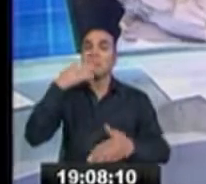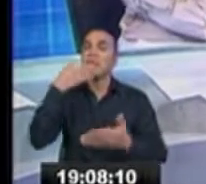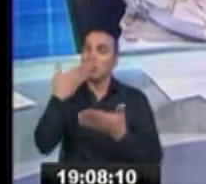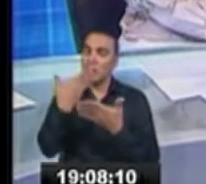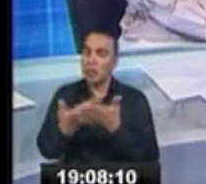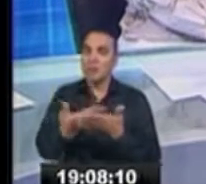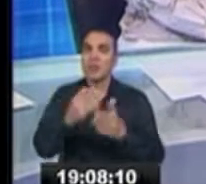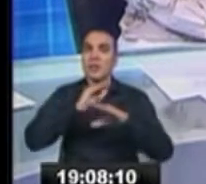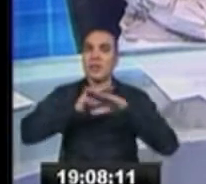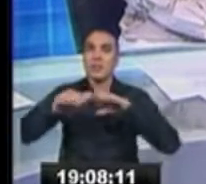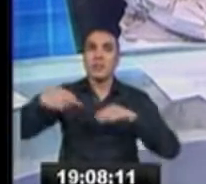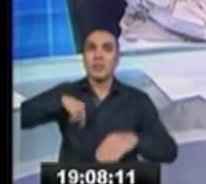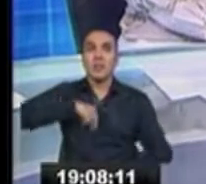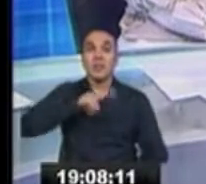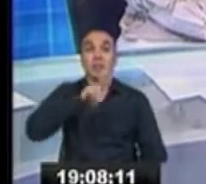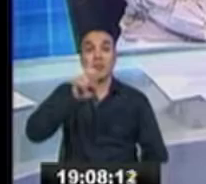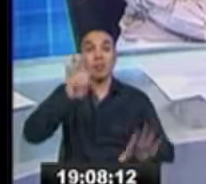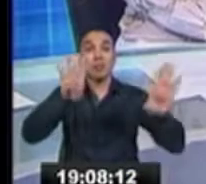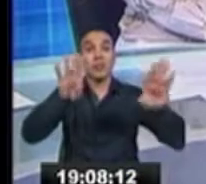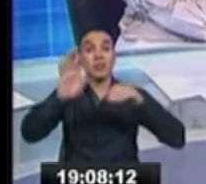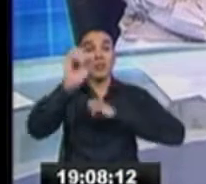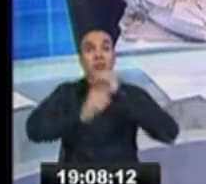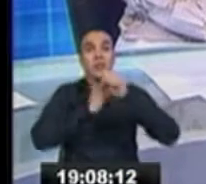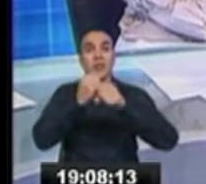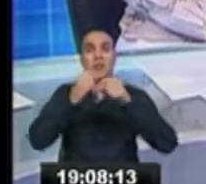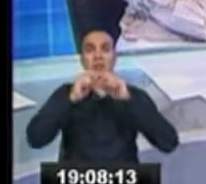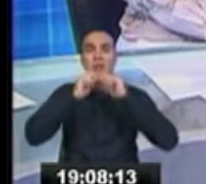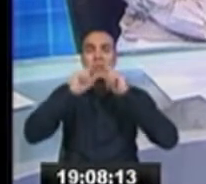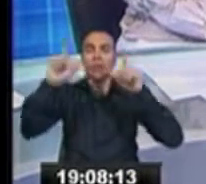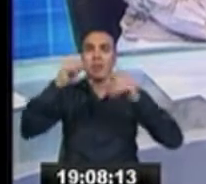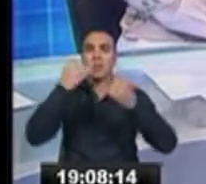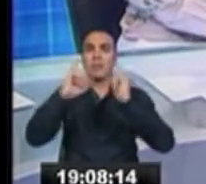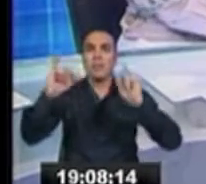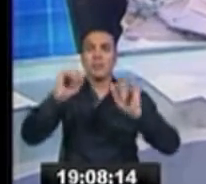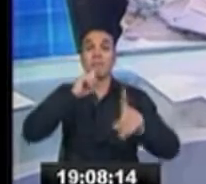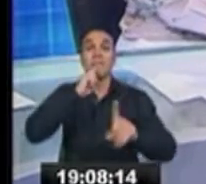invitación. Algo están pasando muy bien. 209 años sí. Del grito de independencia. Una fiesta muy grande. Continuamos.